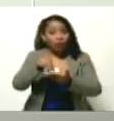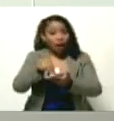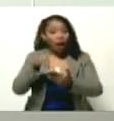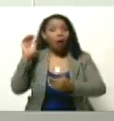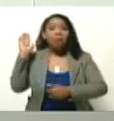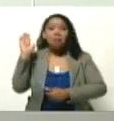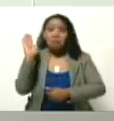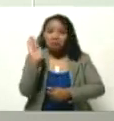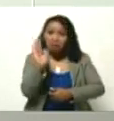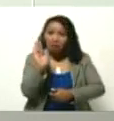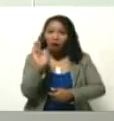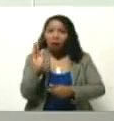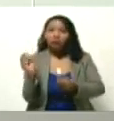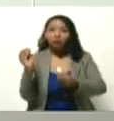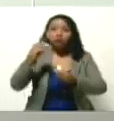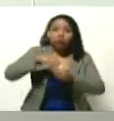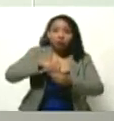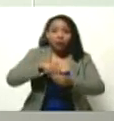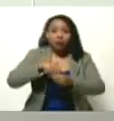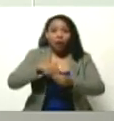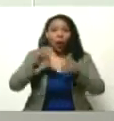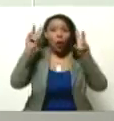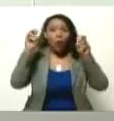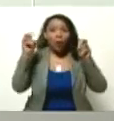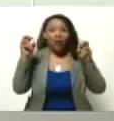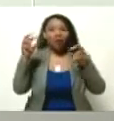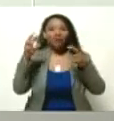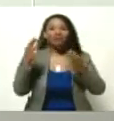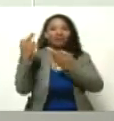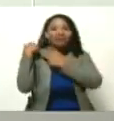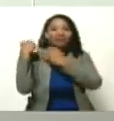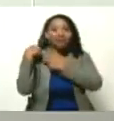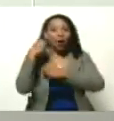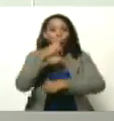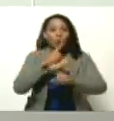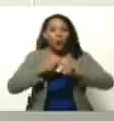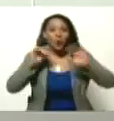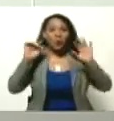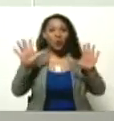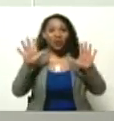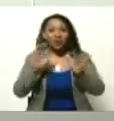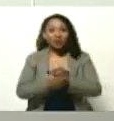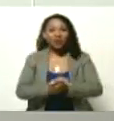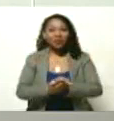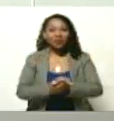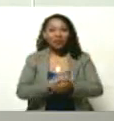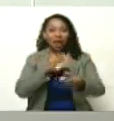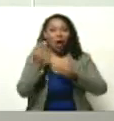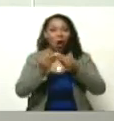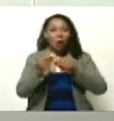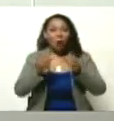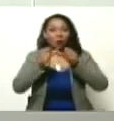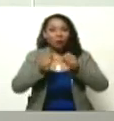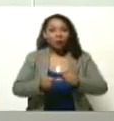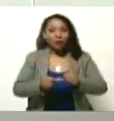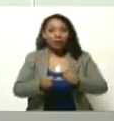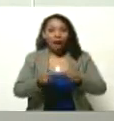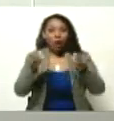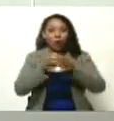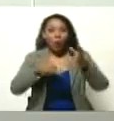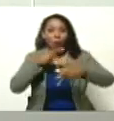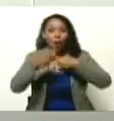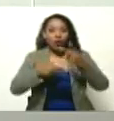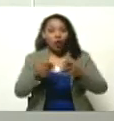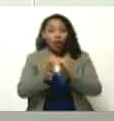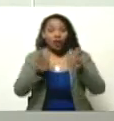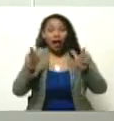venido añadiendo nuevas responsabilidades en la materia del 1x10? ¿Y cómo queda el relacionamiento del partido con el gran